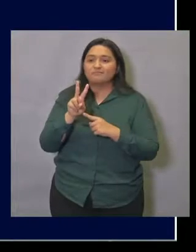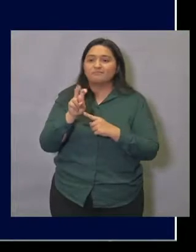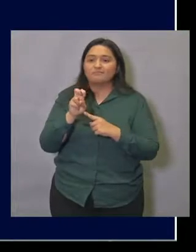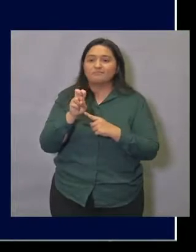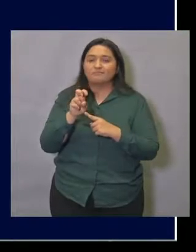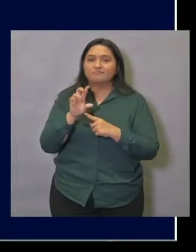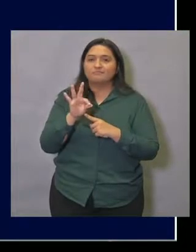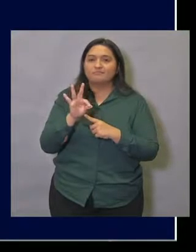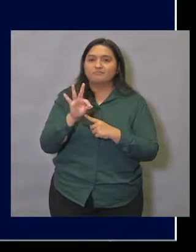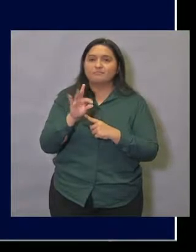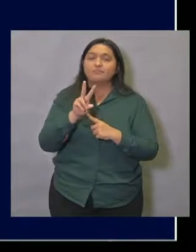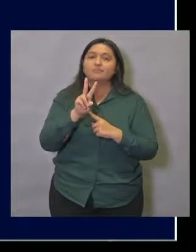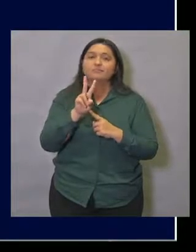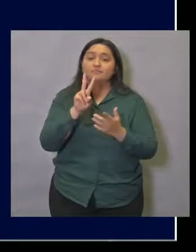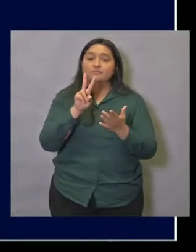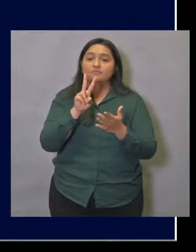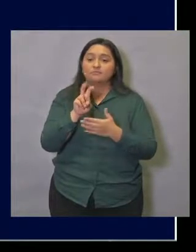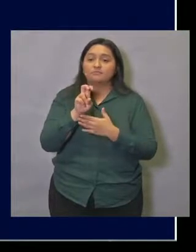209,000 citas.